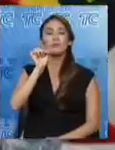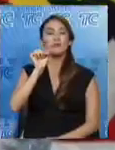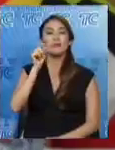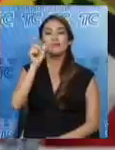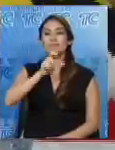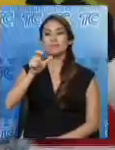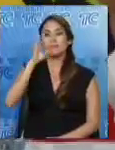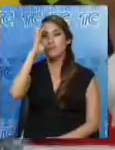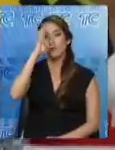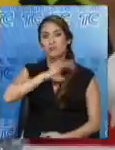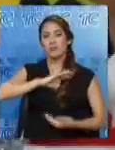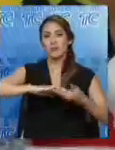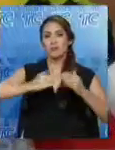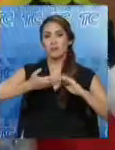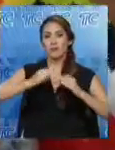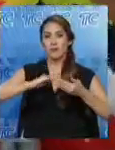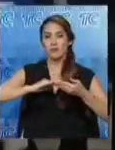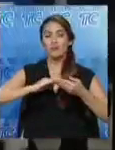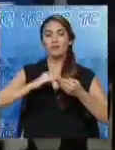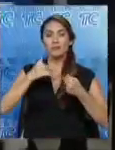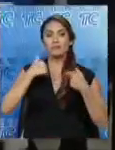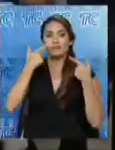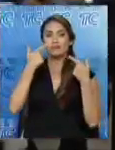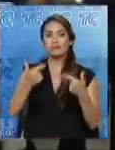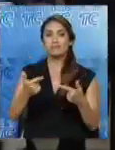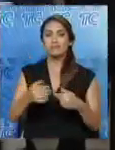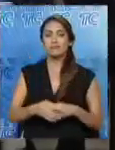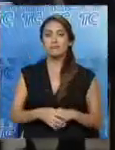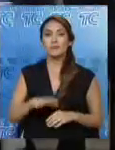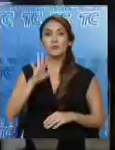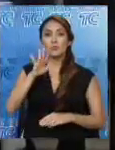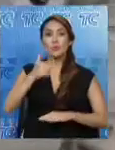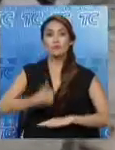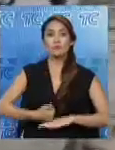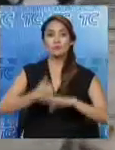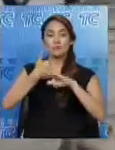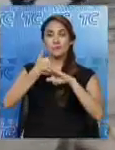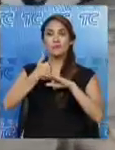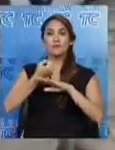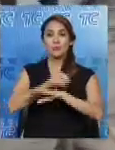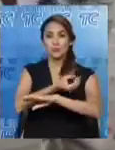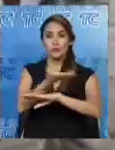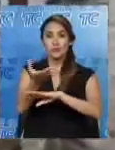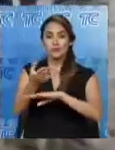policía comunitaria, es decir, la policía uniformada. Las autoridades recomiendan a los